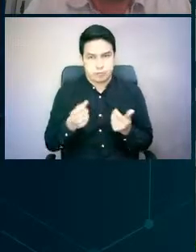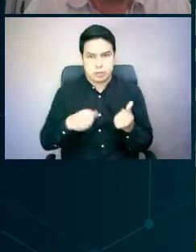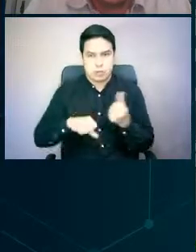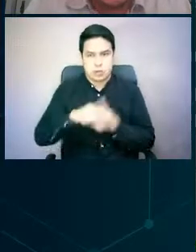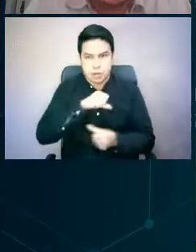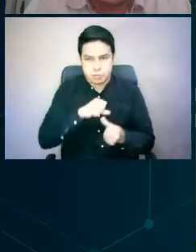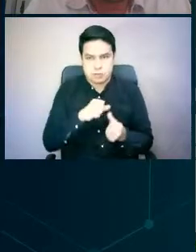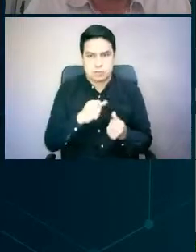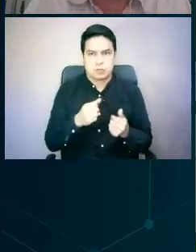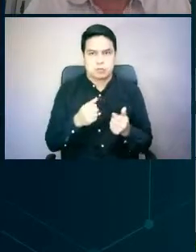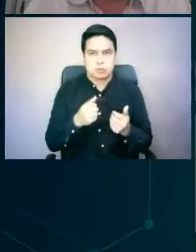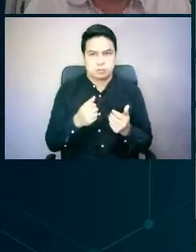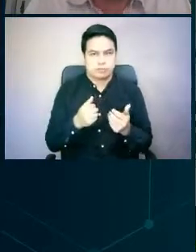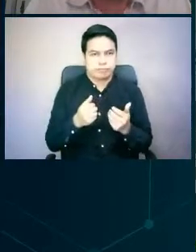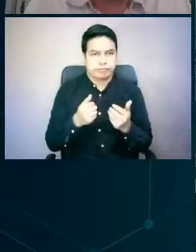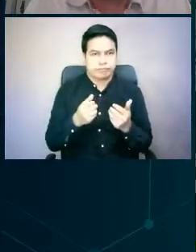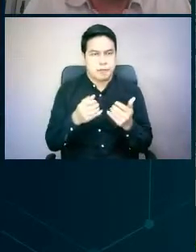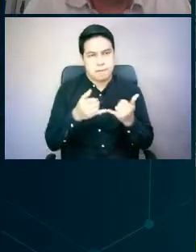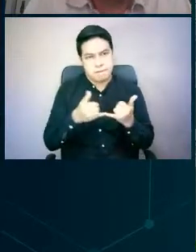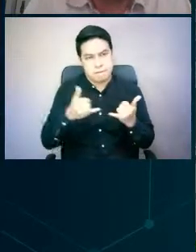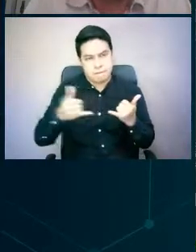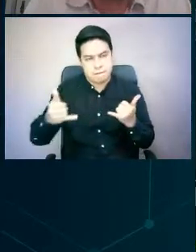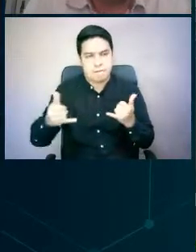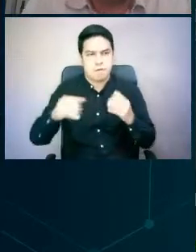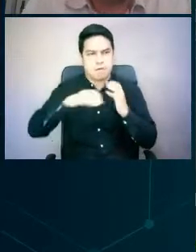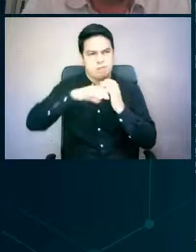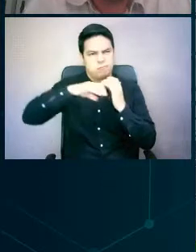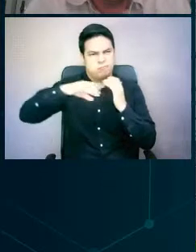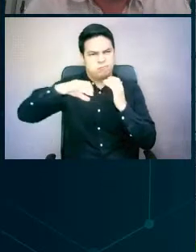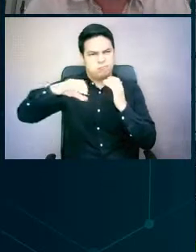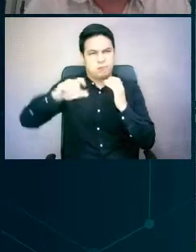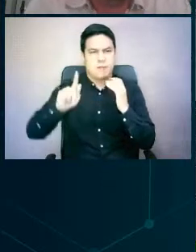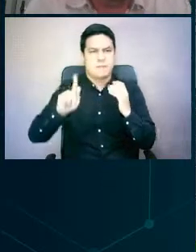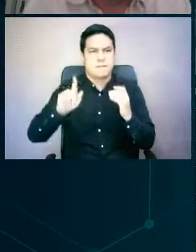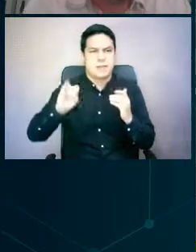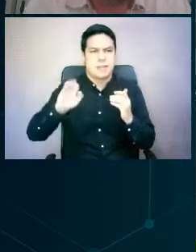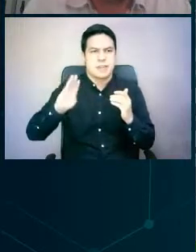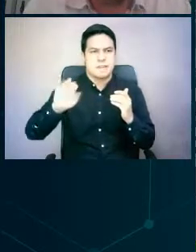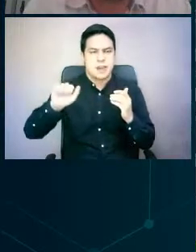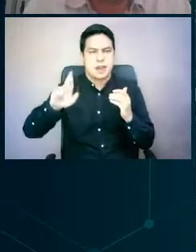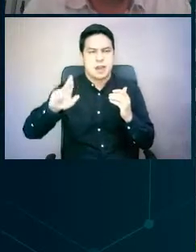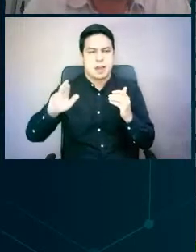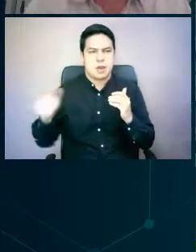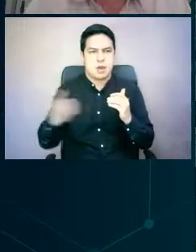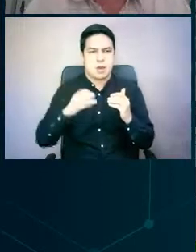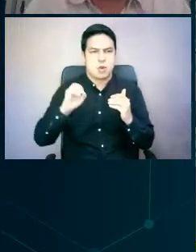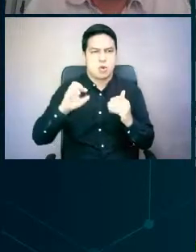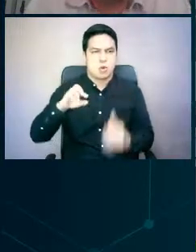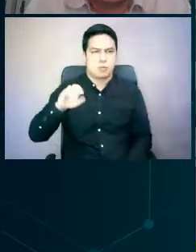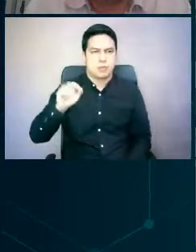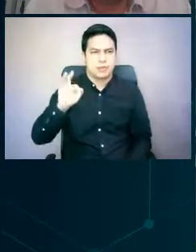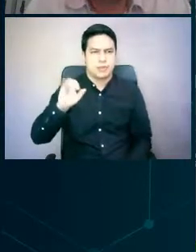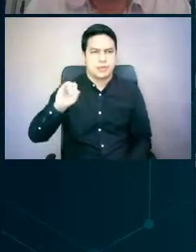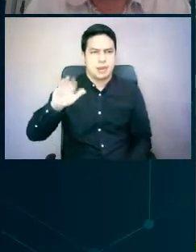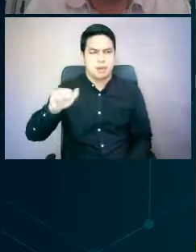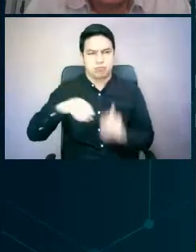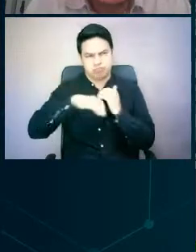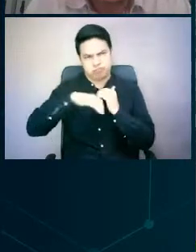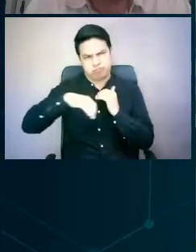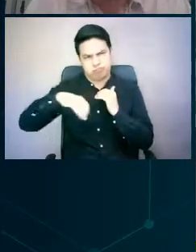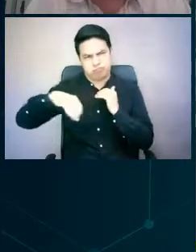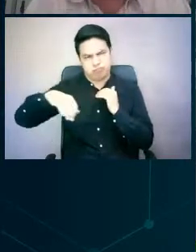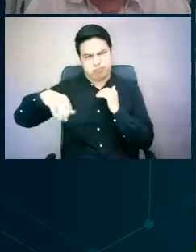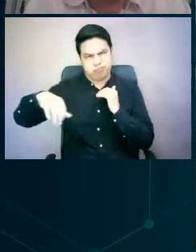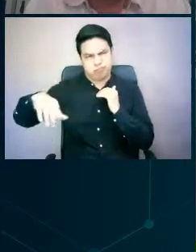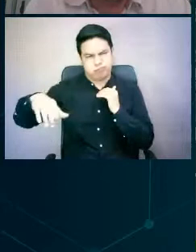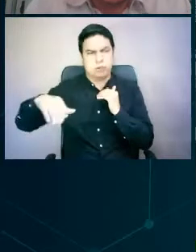dedicado de fibra óptica. Entonces, nosotros en el laboratorio recreamos las mismas condiciones de las protecciones de estas